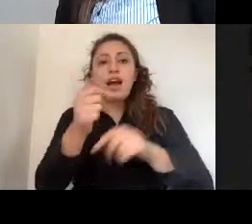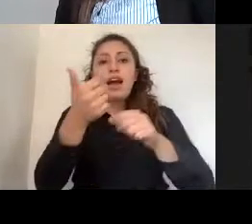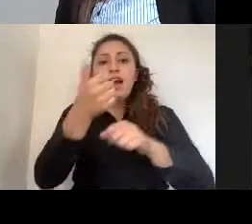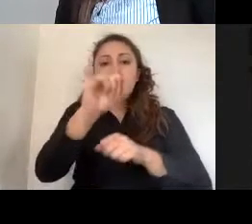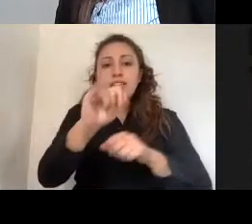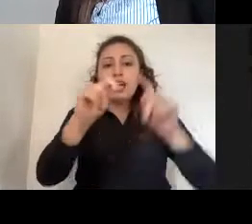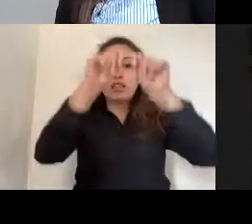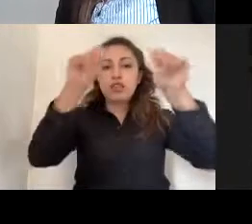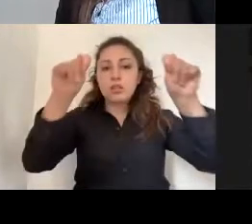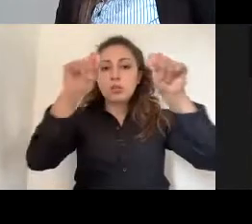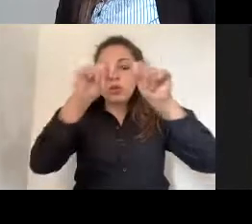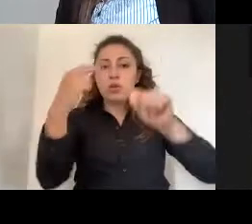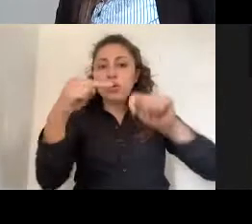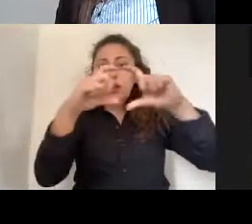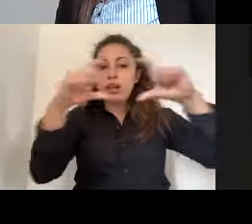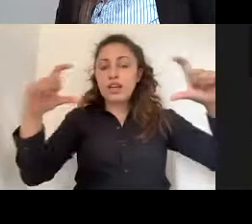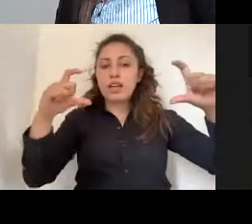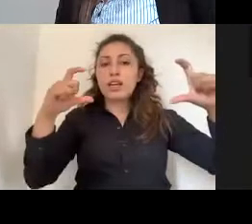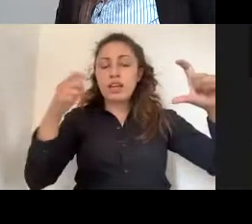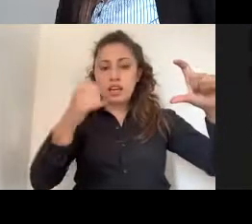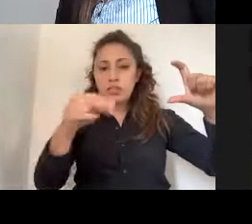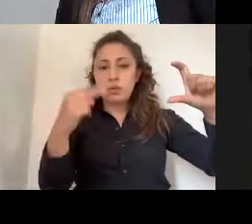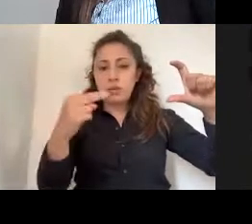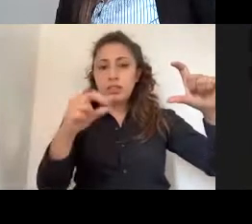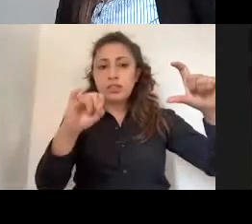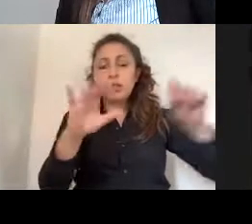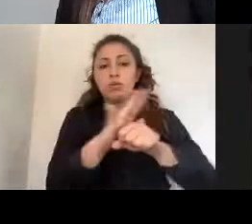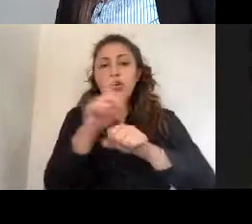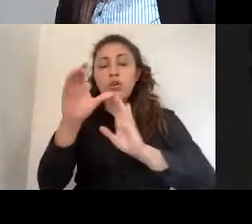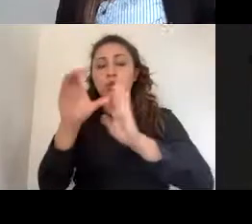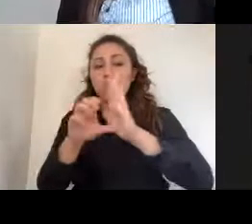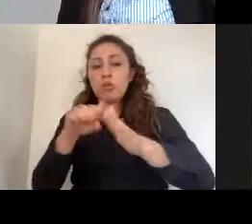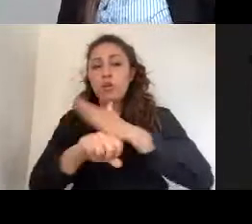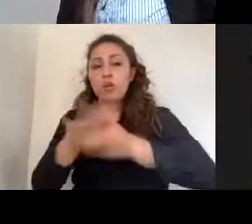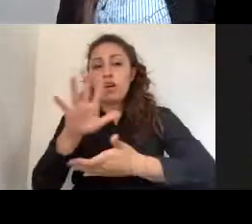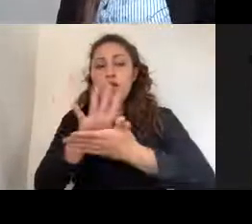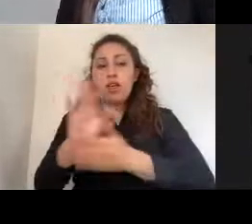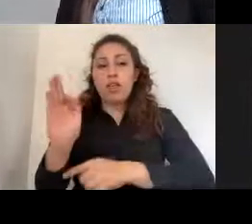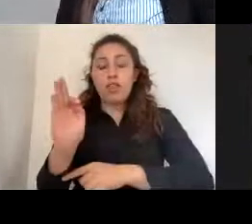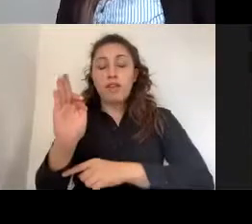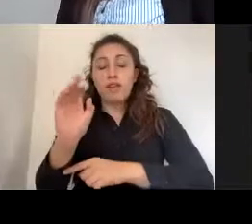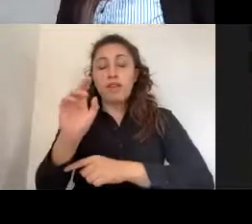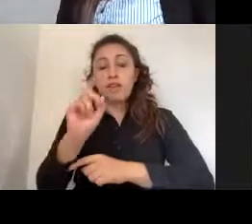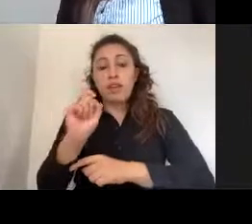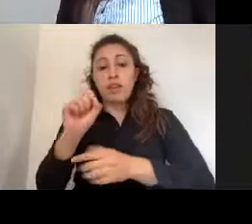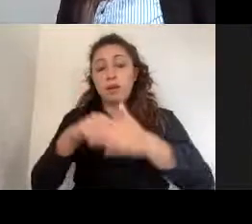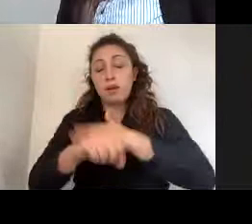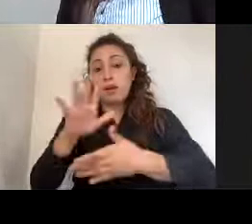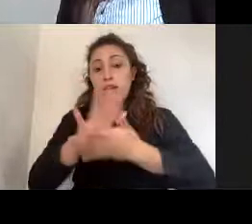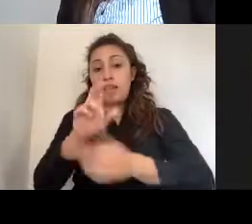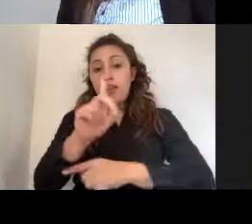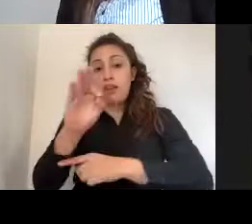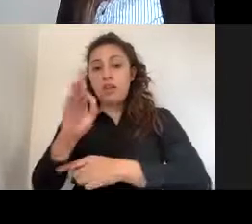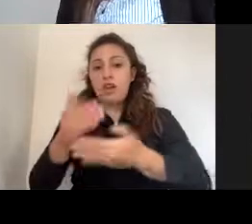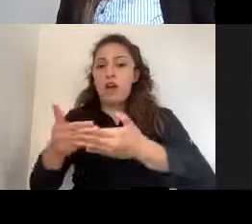la iniciativa lo señala de esa manera, puesto que en el Código Penal para el Distrito Federal, que tiene mucho antes de ser Ciudad de México,